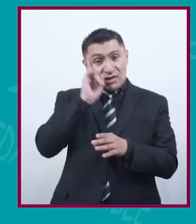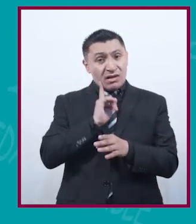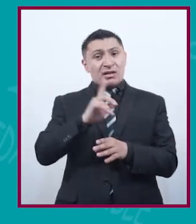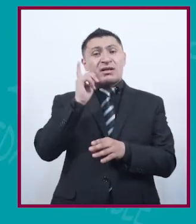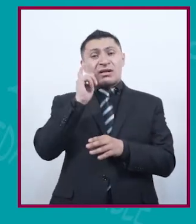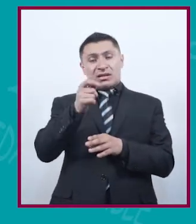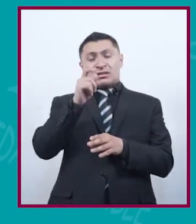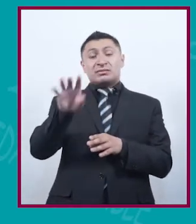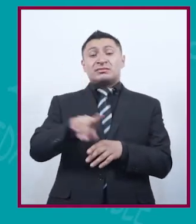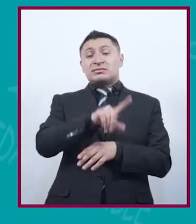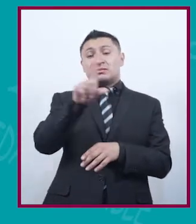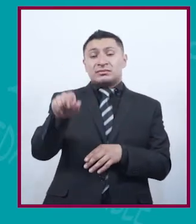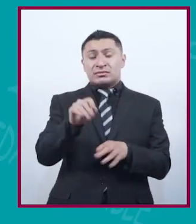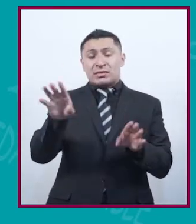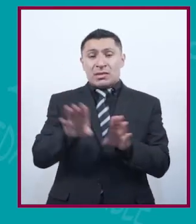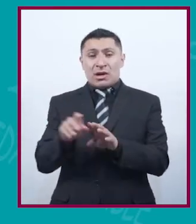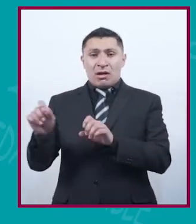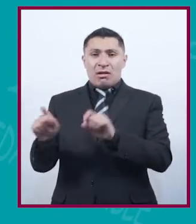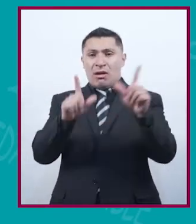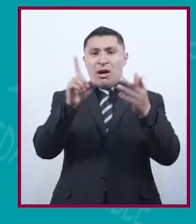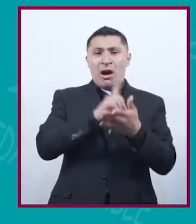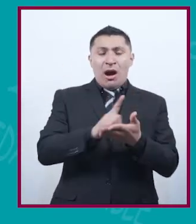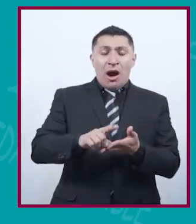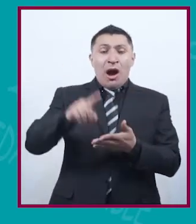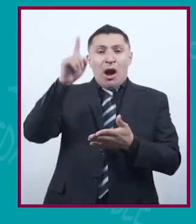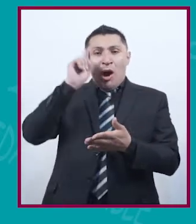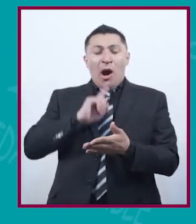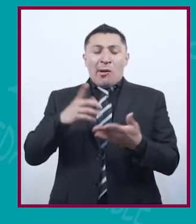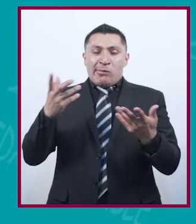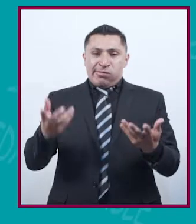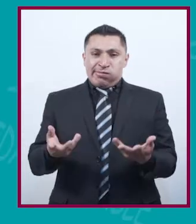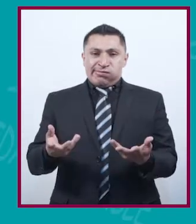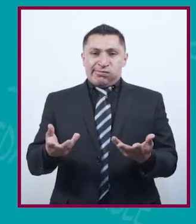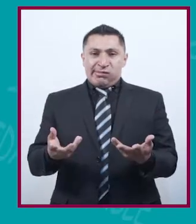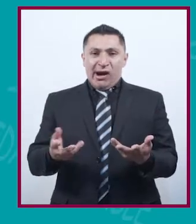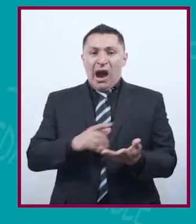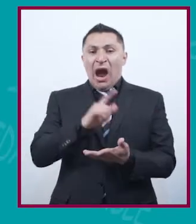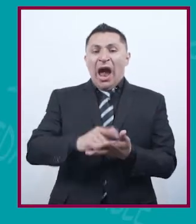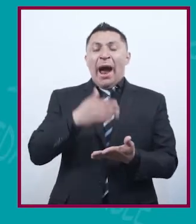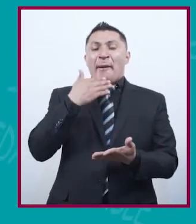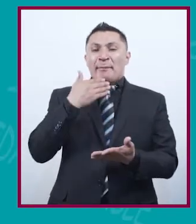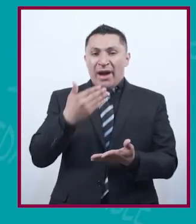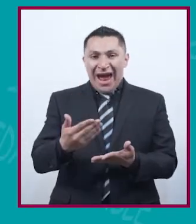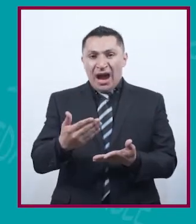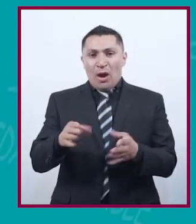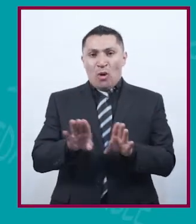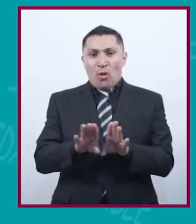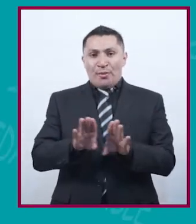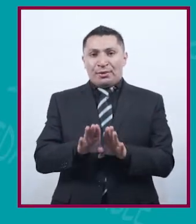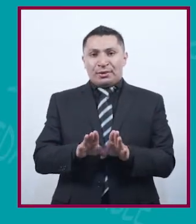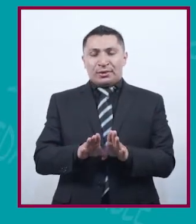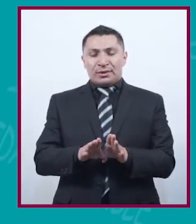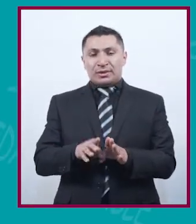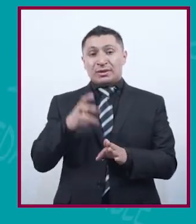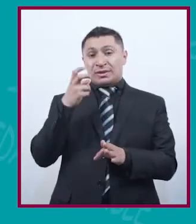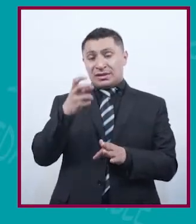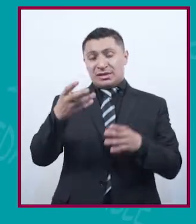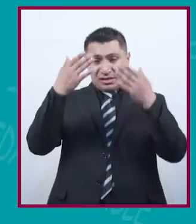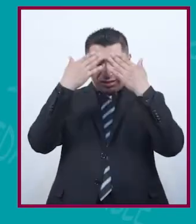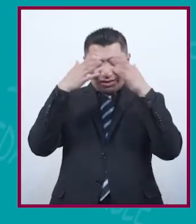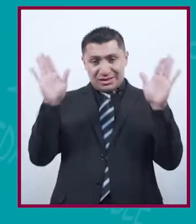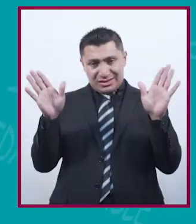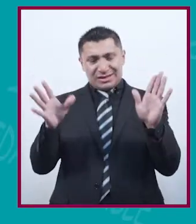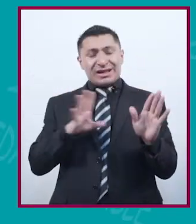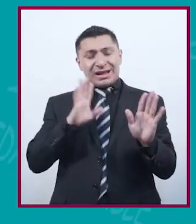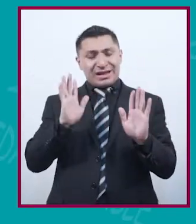es pues la Declaración de los Derechos de la Mujer y de la Ciudadana, redactado por Olympe de Gouges. Esta apertura que